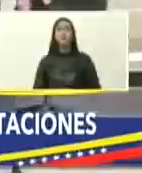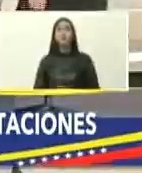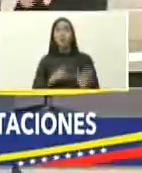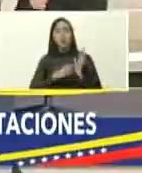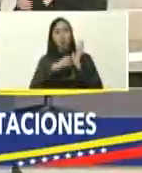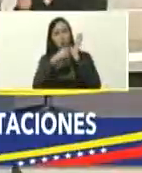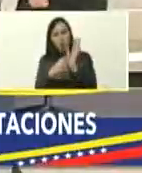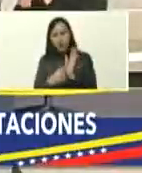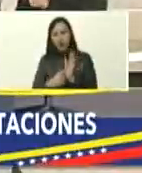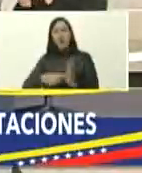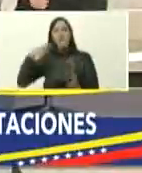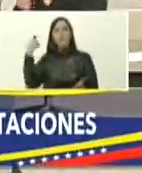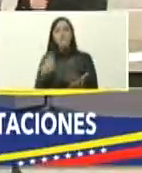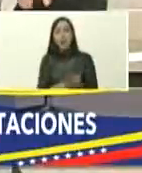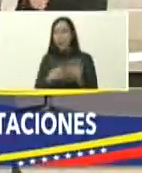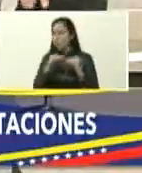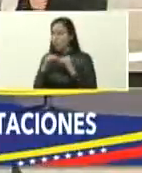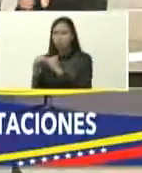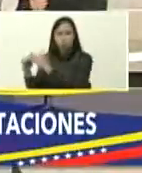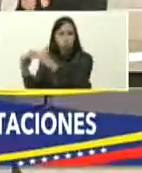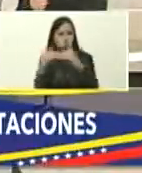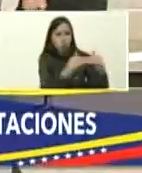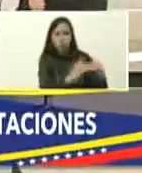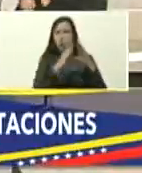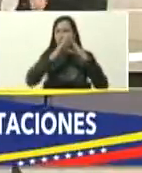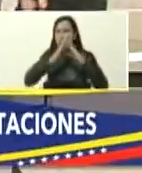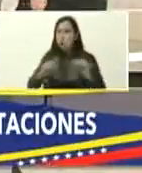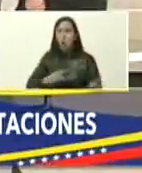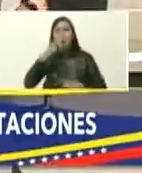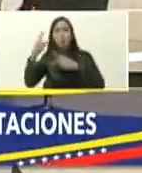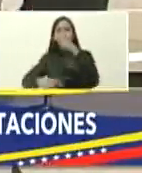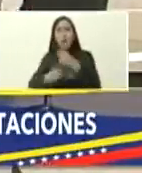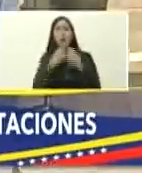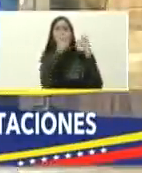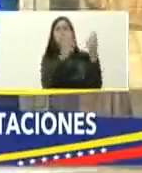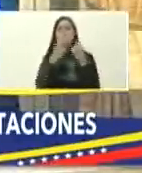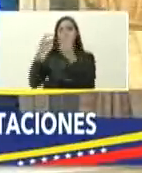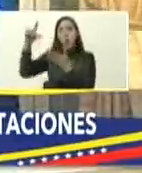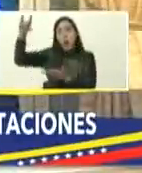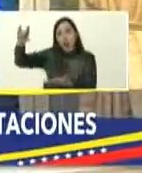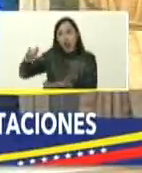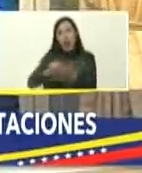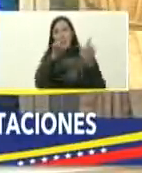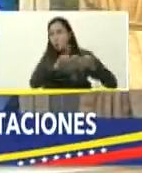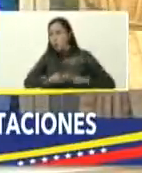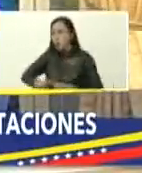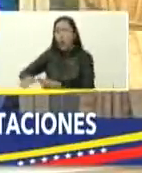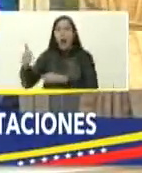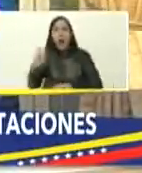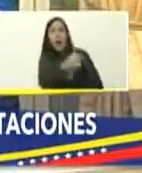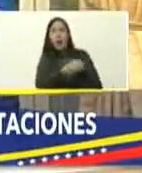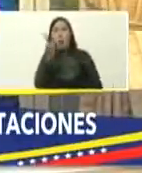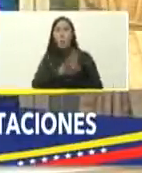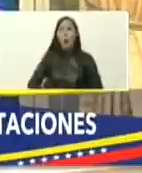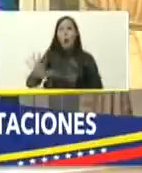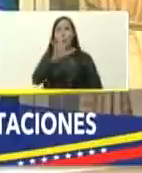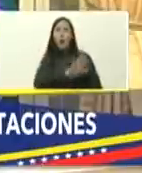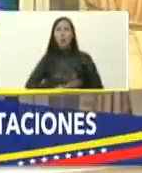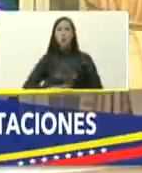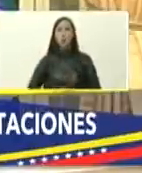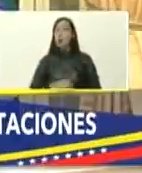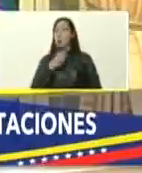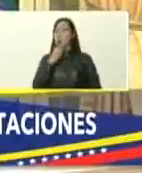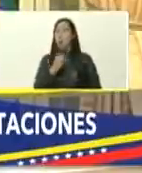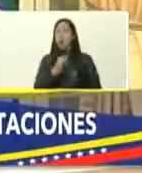establecer tarifa única en los procesos de exportación por los aeropuertos del país.